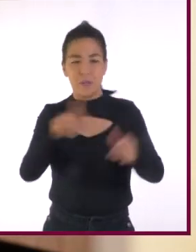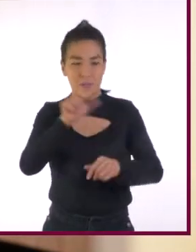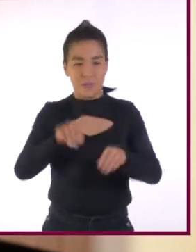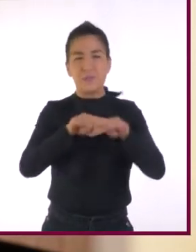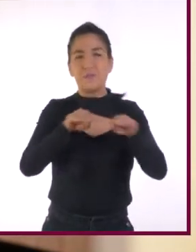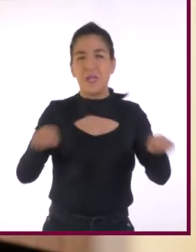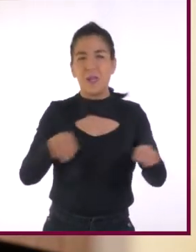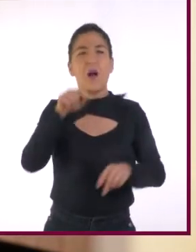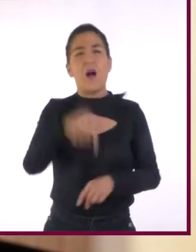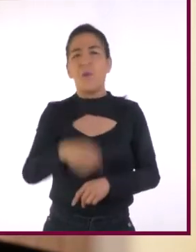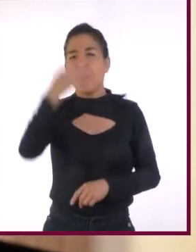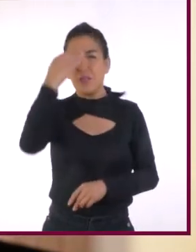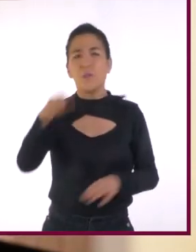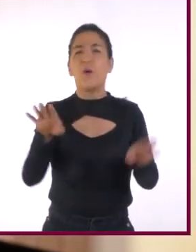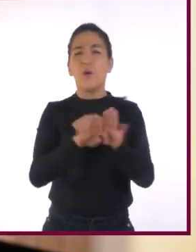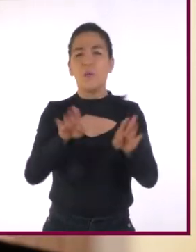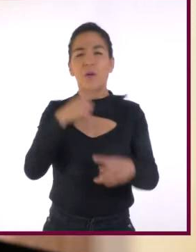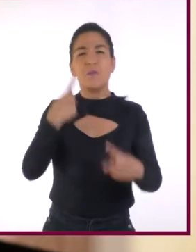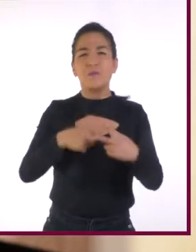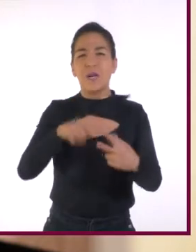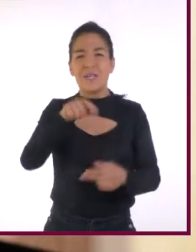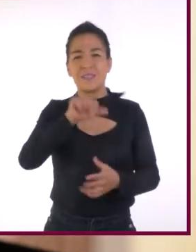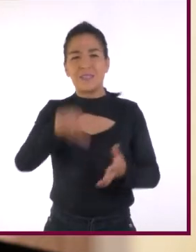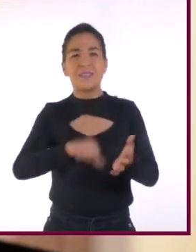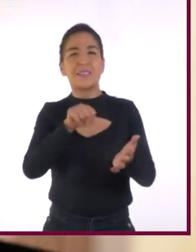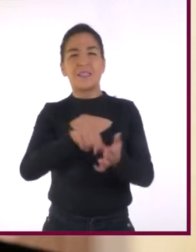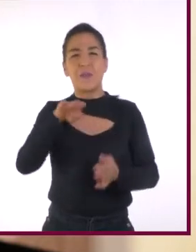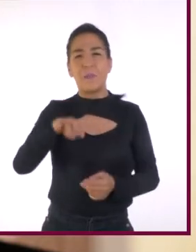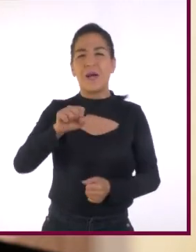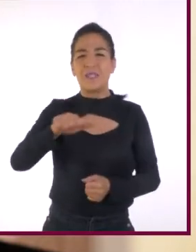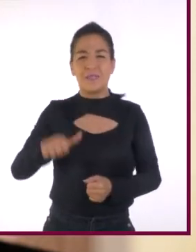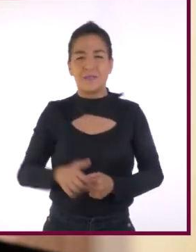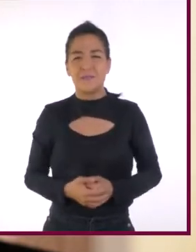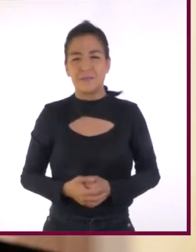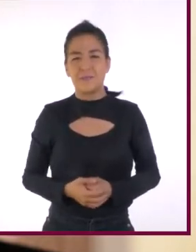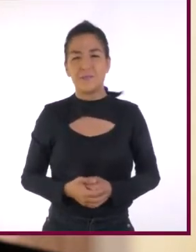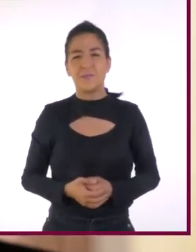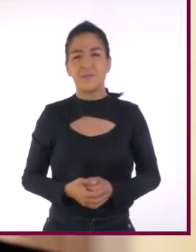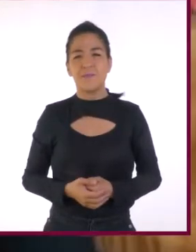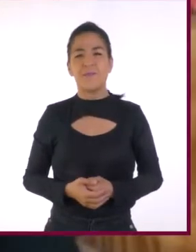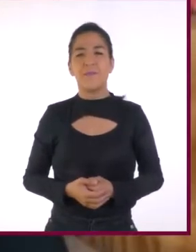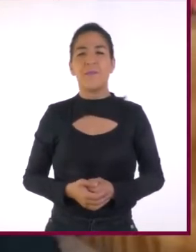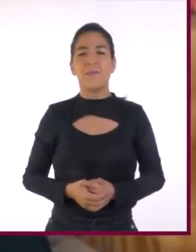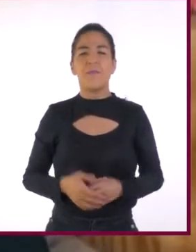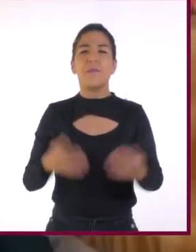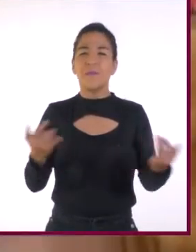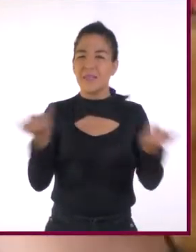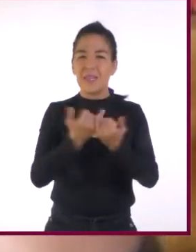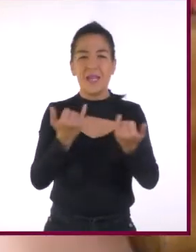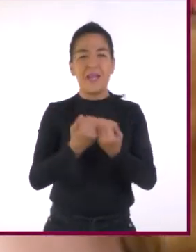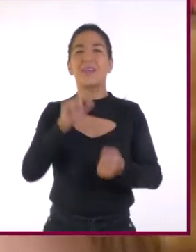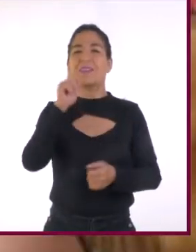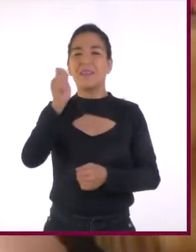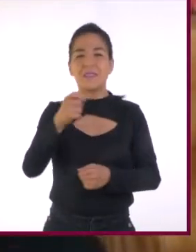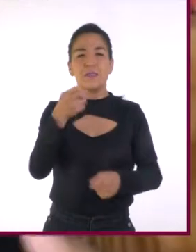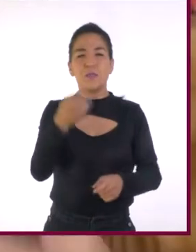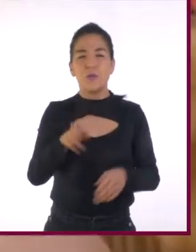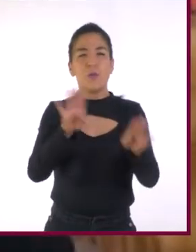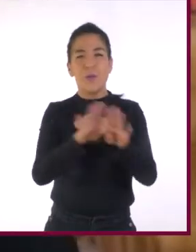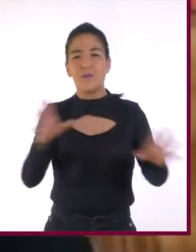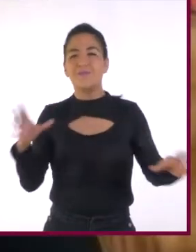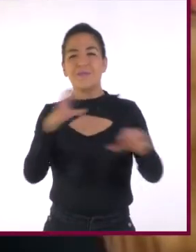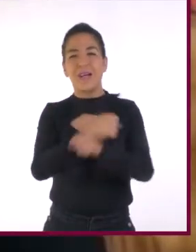y los medimos. En la actualidad, ¿cómo es que se calcula el centro de masa de un objeto? Bueno, otra vez vamos a tener como